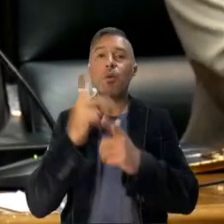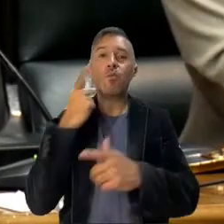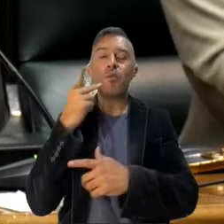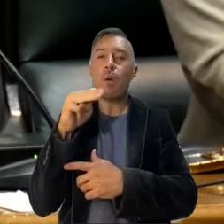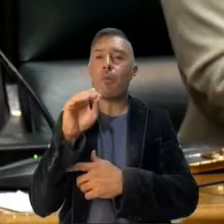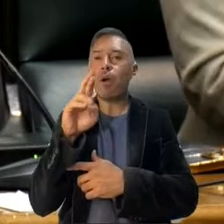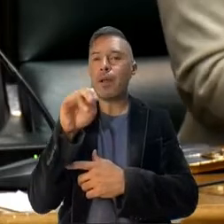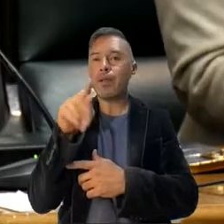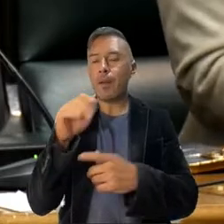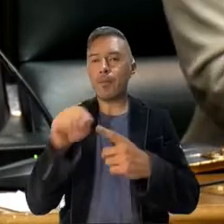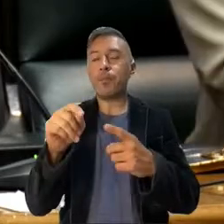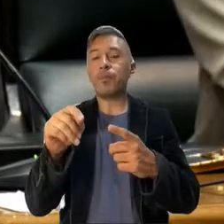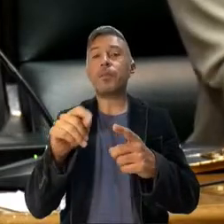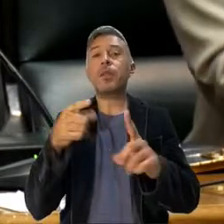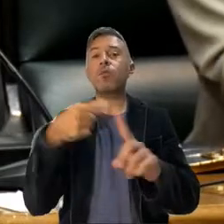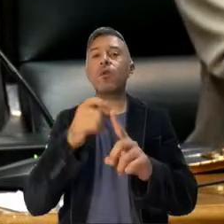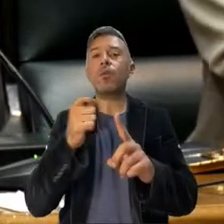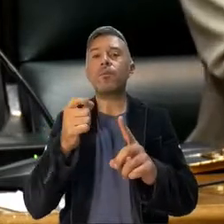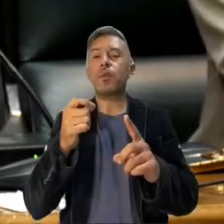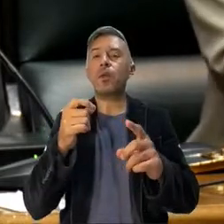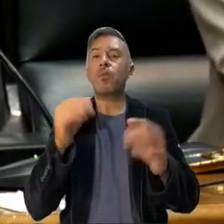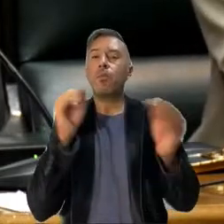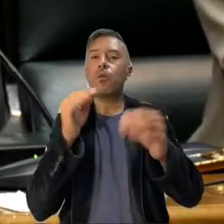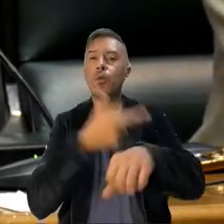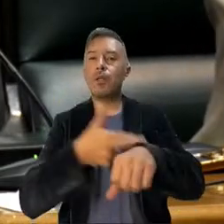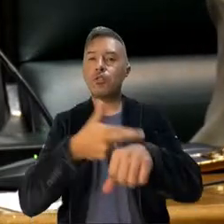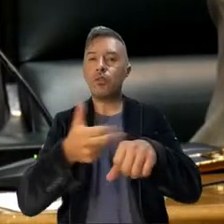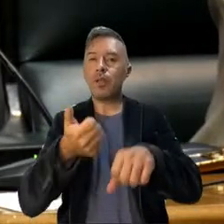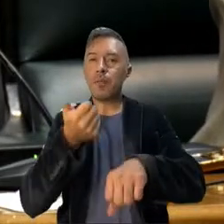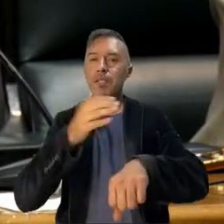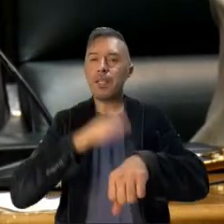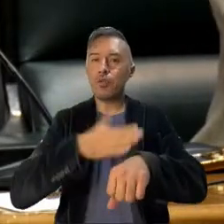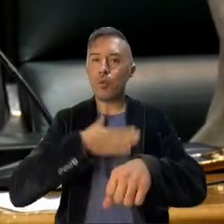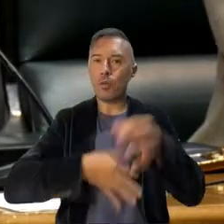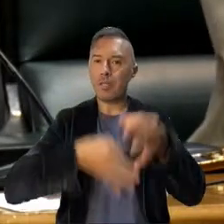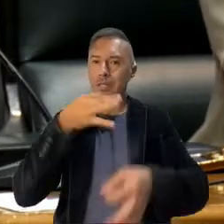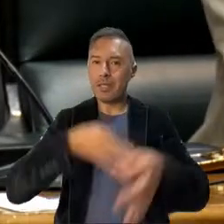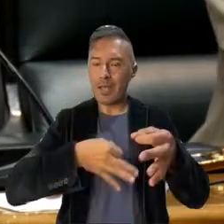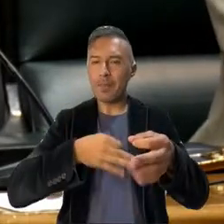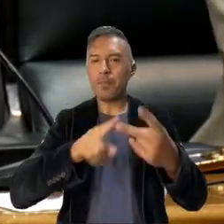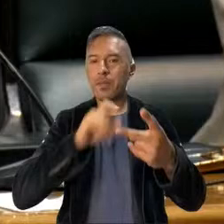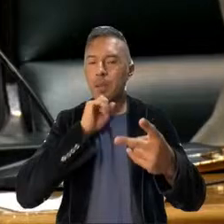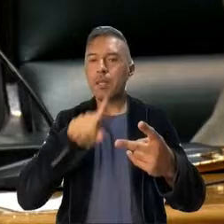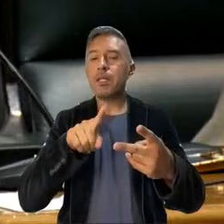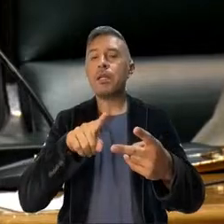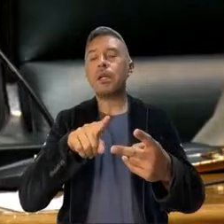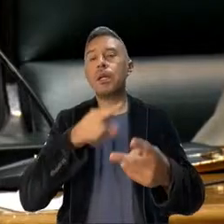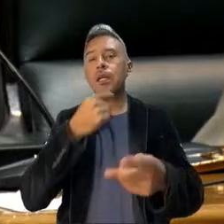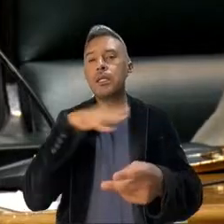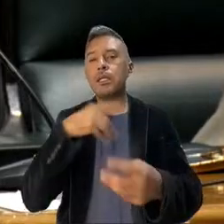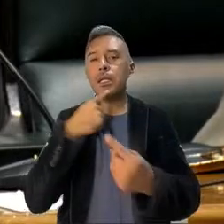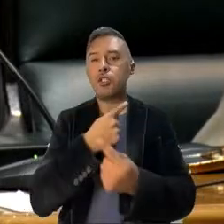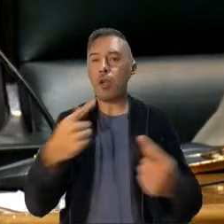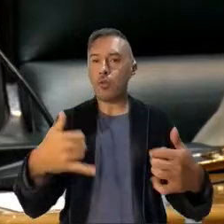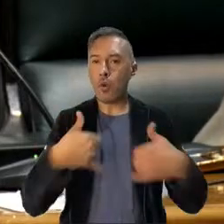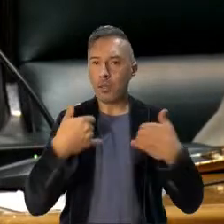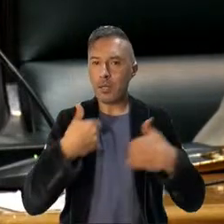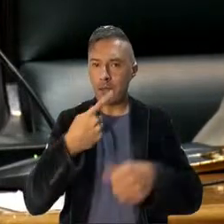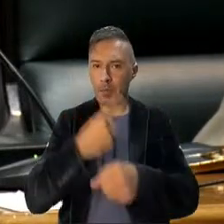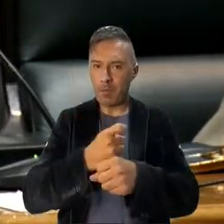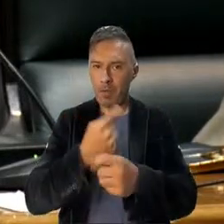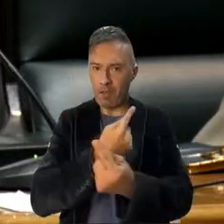original, Procuración y Administración de Justicia, especial de los derechos de las niñas, niños y adolescentes y la primera